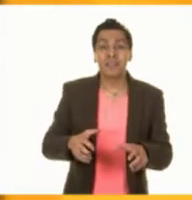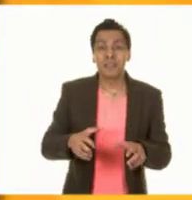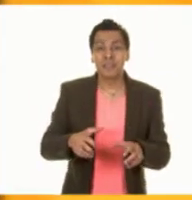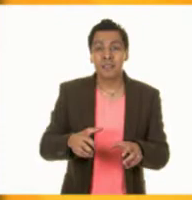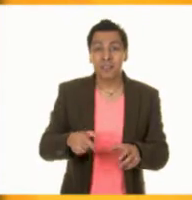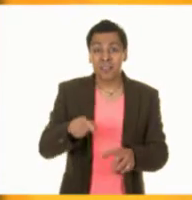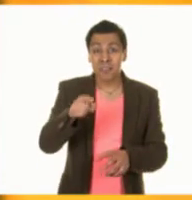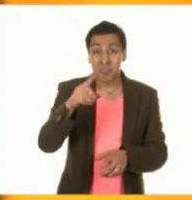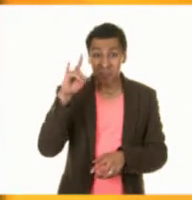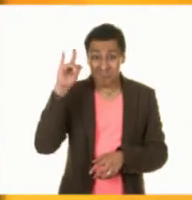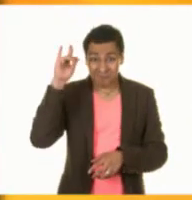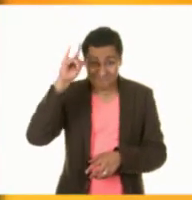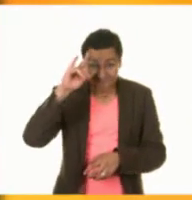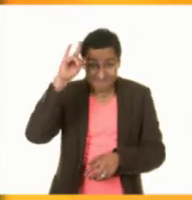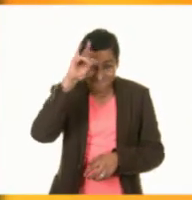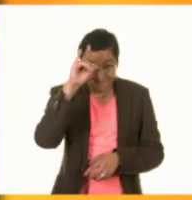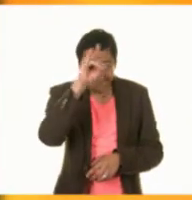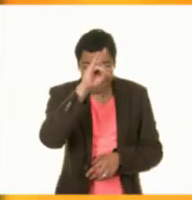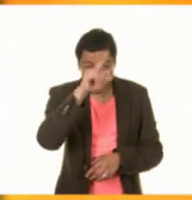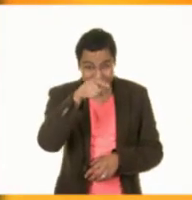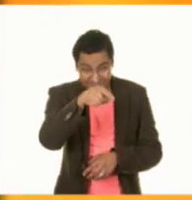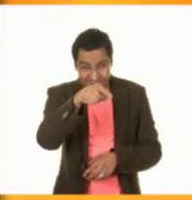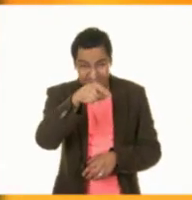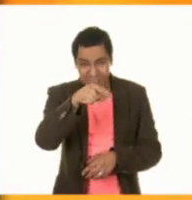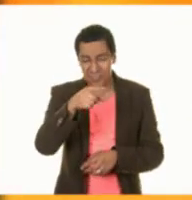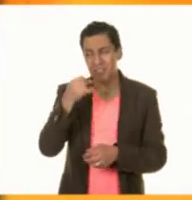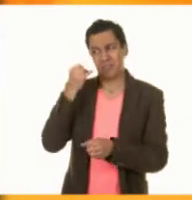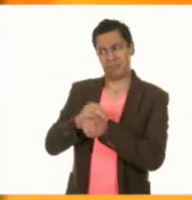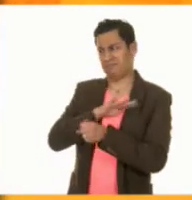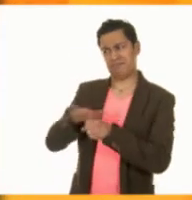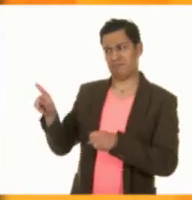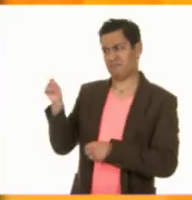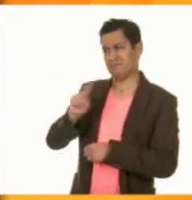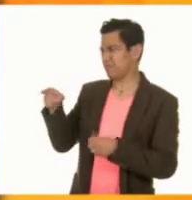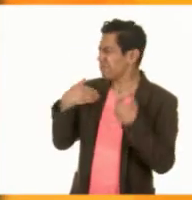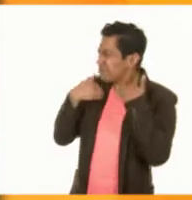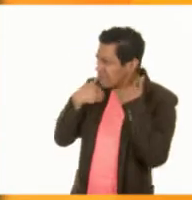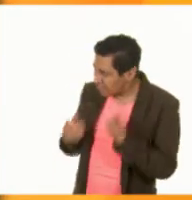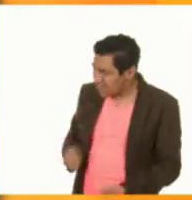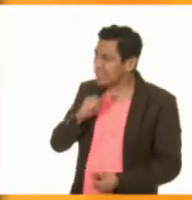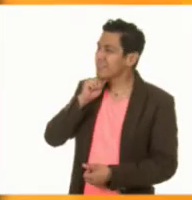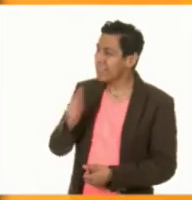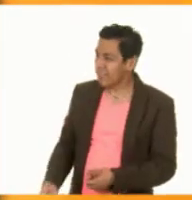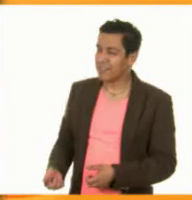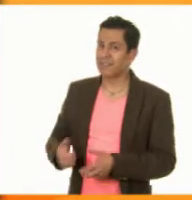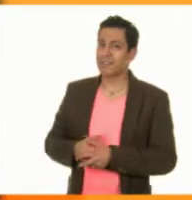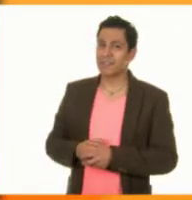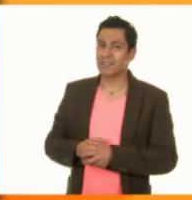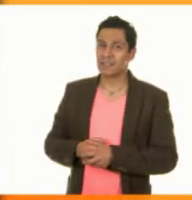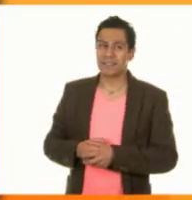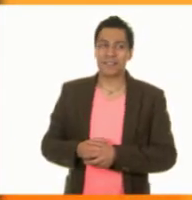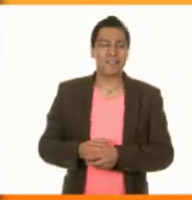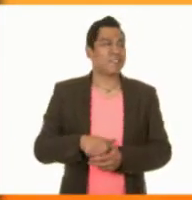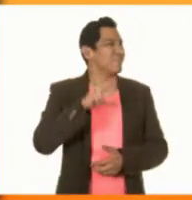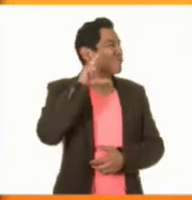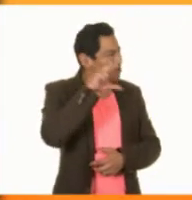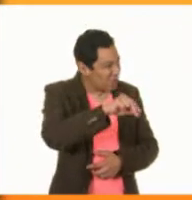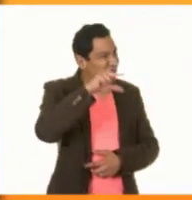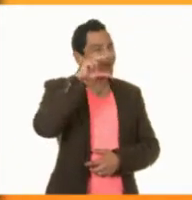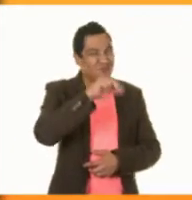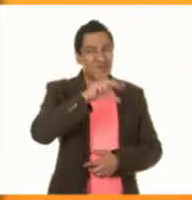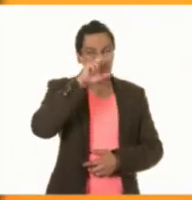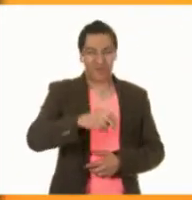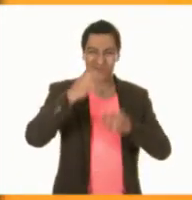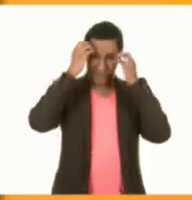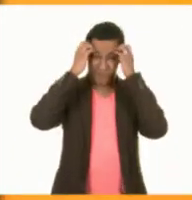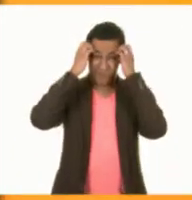¡Eres una jirafa! ¡Imposible! ¡No entiendes nada! No, no, no, no, no.